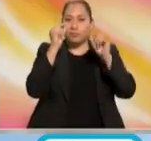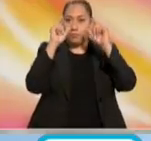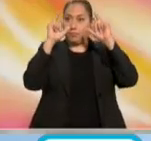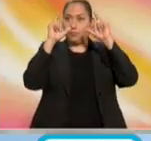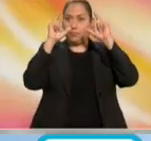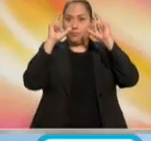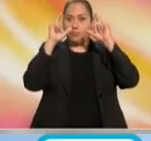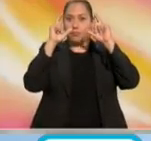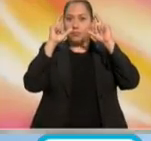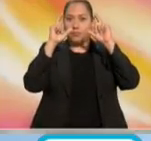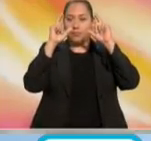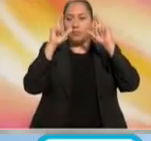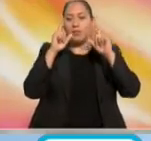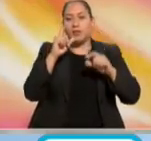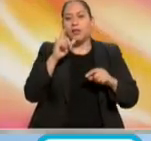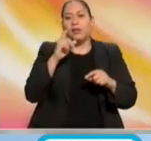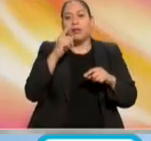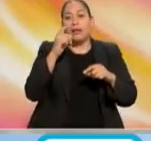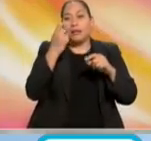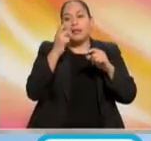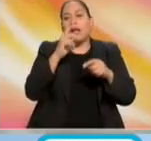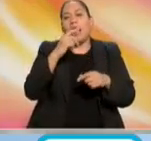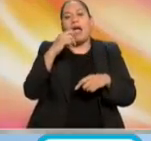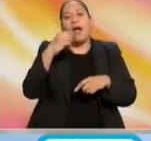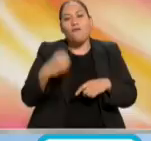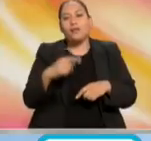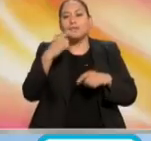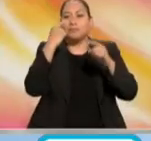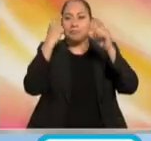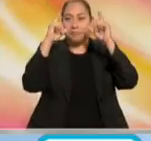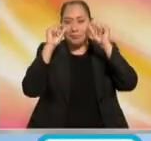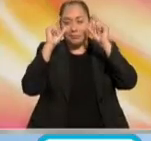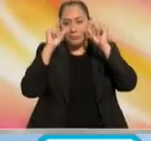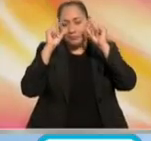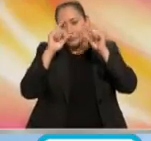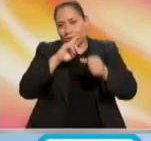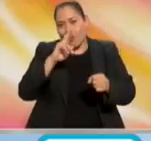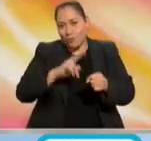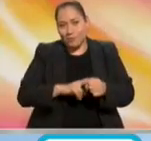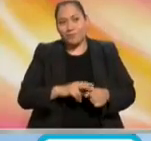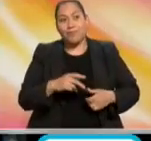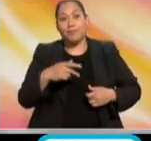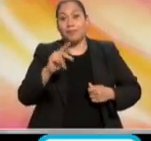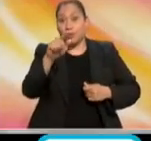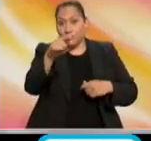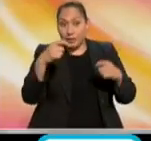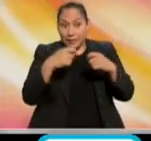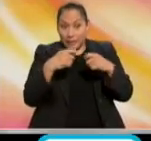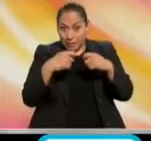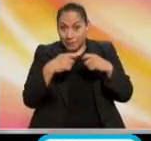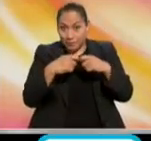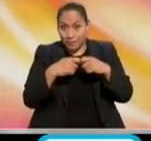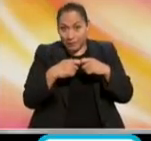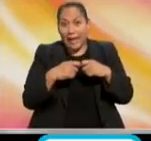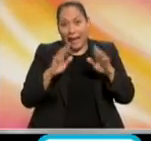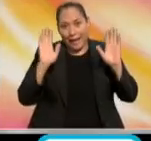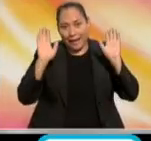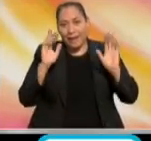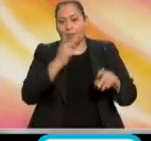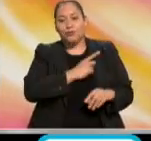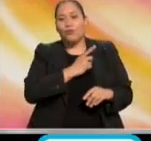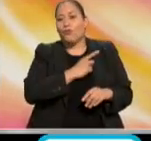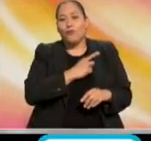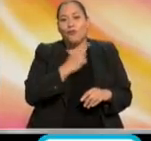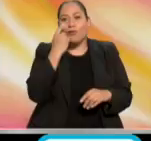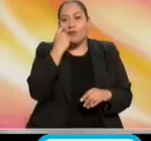un momento en que te cansas porque no es automático. Claro. Y entonces te Sí. agota. Eso es Pero algo cuando voluntario. tú estás nervioso, solito lo hace tu